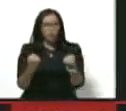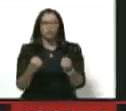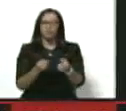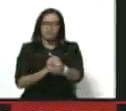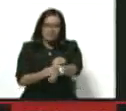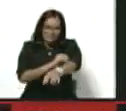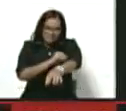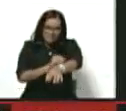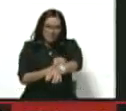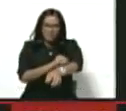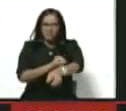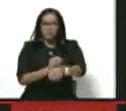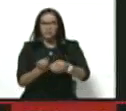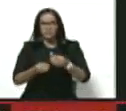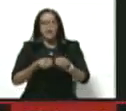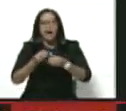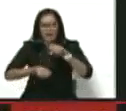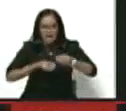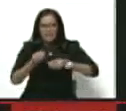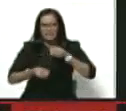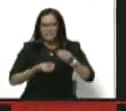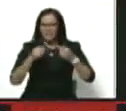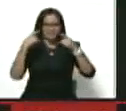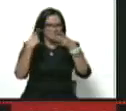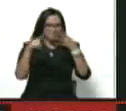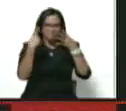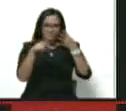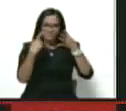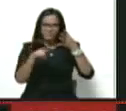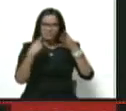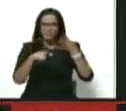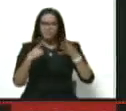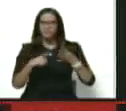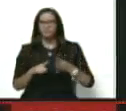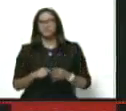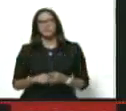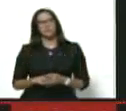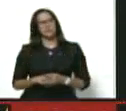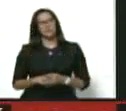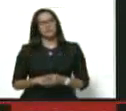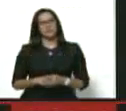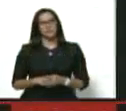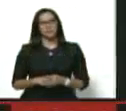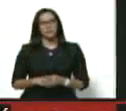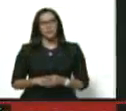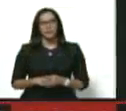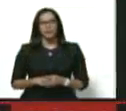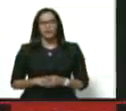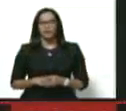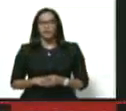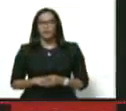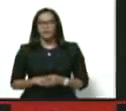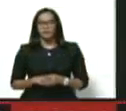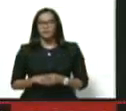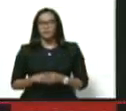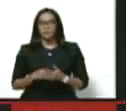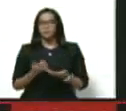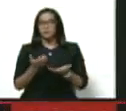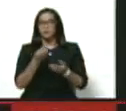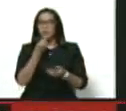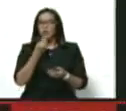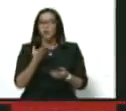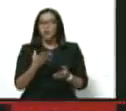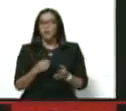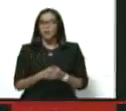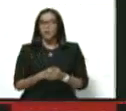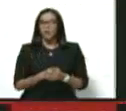endodoncia, etcétera, etcétera, etcétera. Bueno, eso es lo que se puede hacer con células madre,